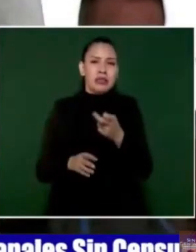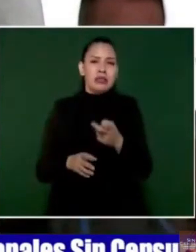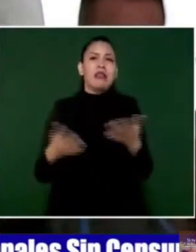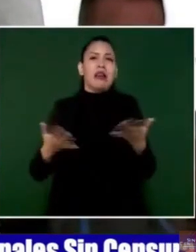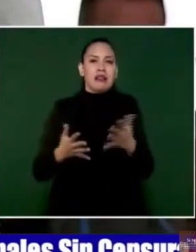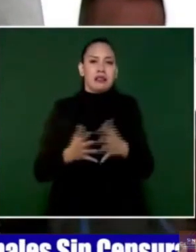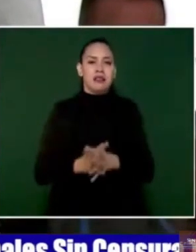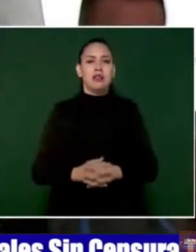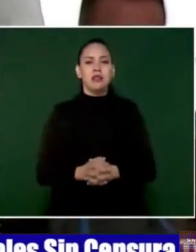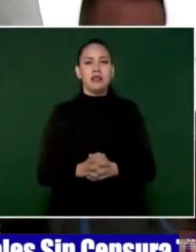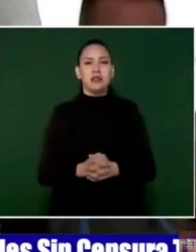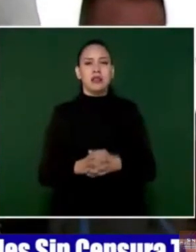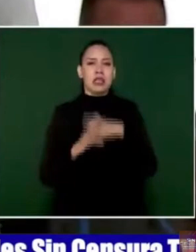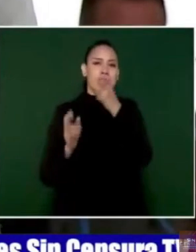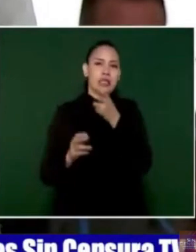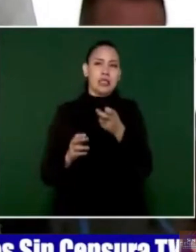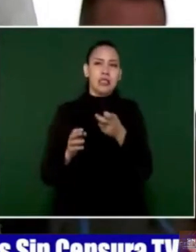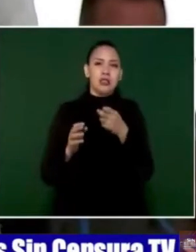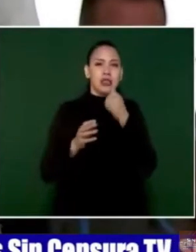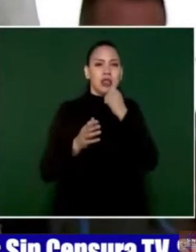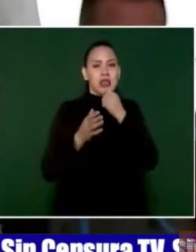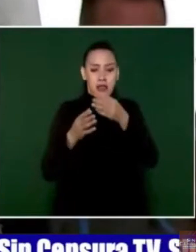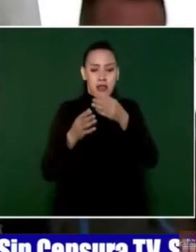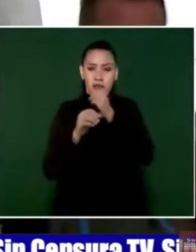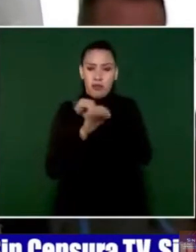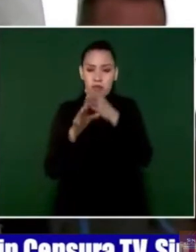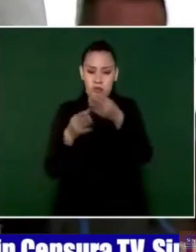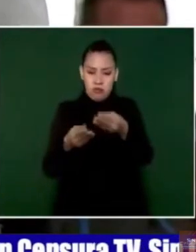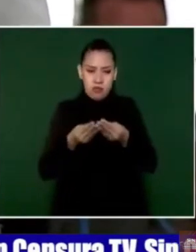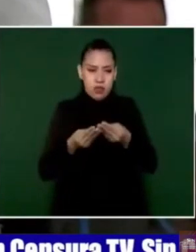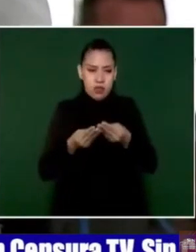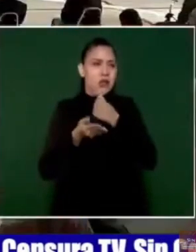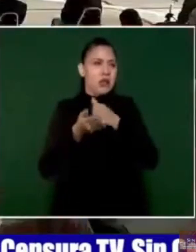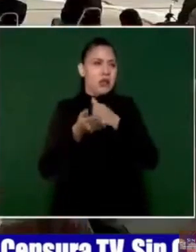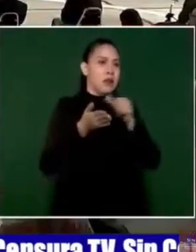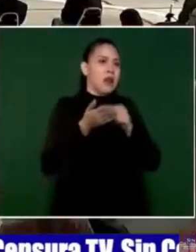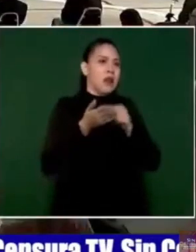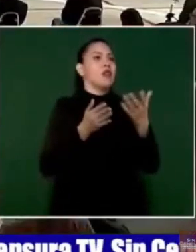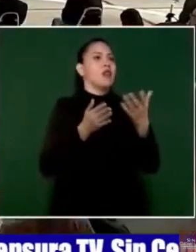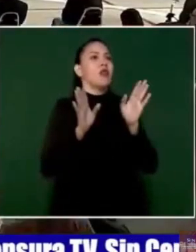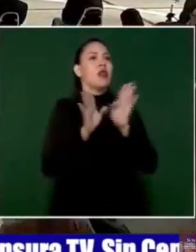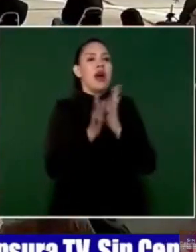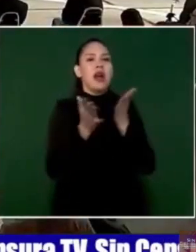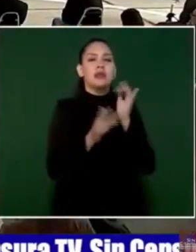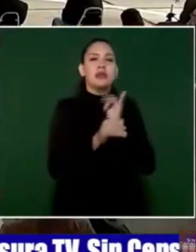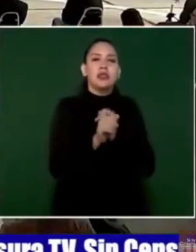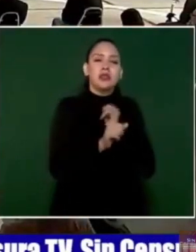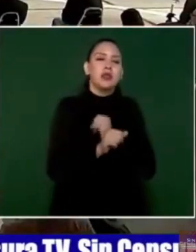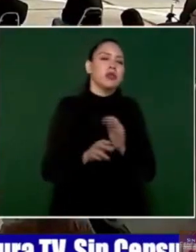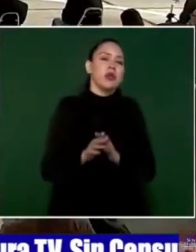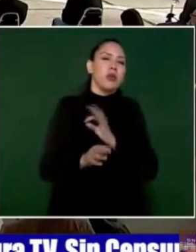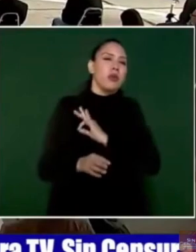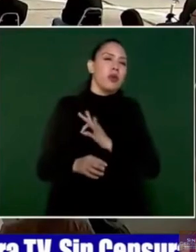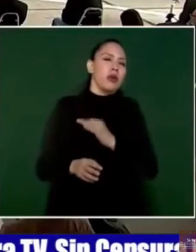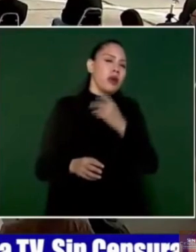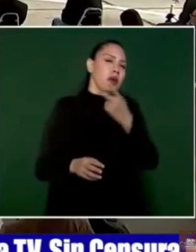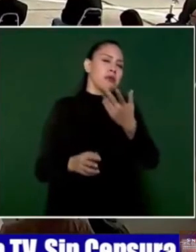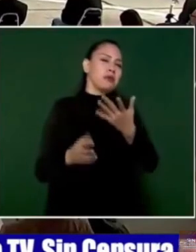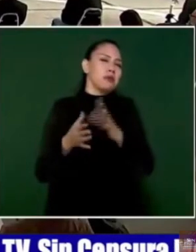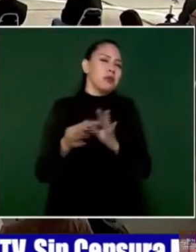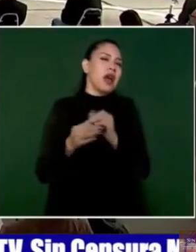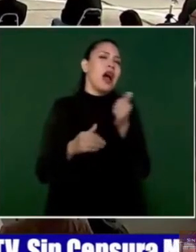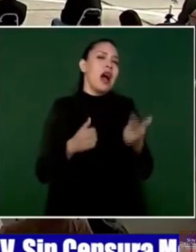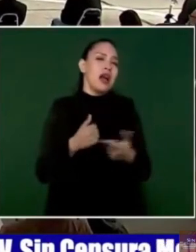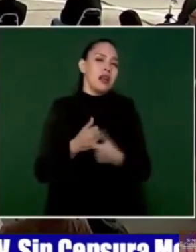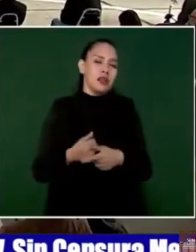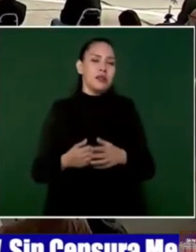muy cuestionable el llegar a una conferencia de prensa con especulaciones. Las especulaciones las podemos dejar para los programas de análisis, para